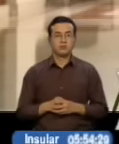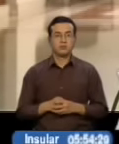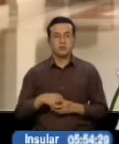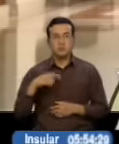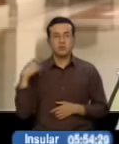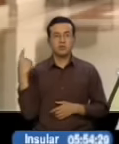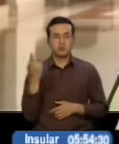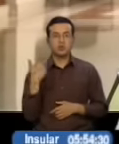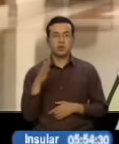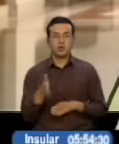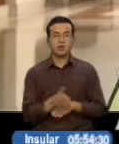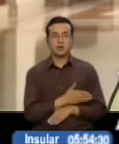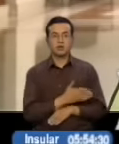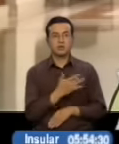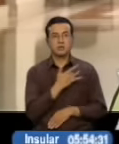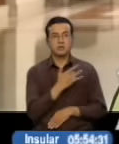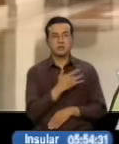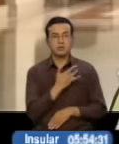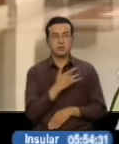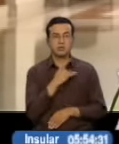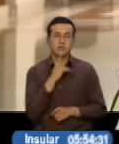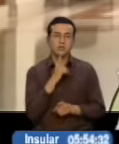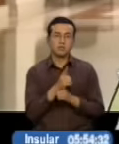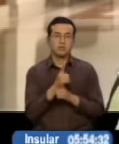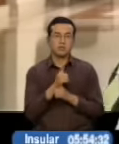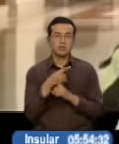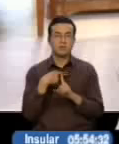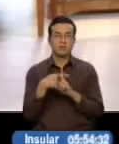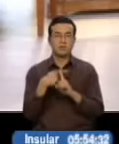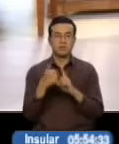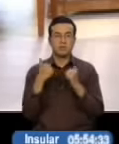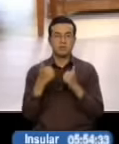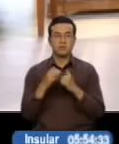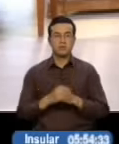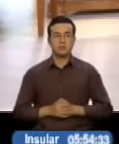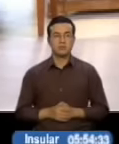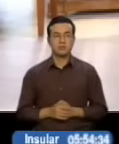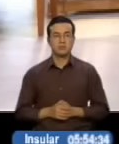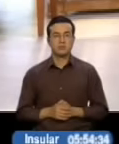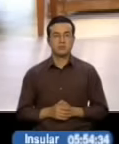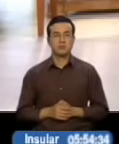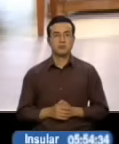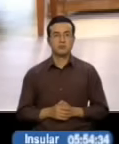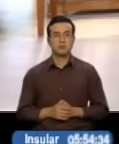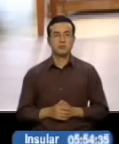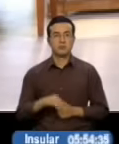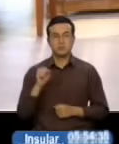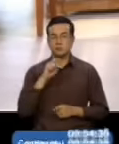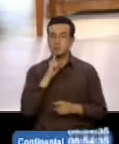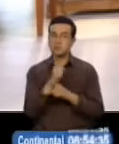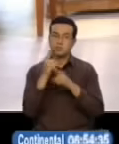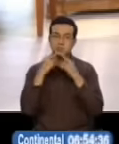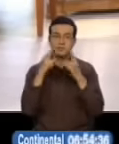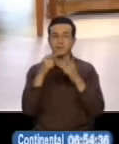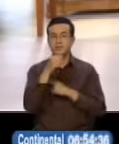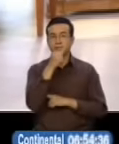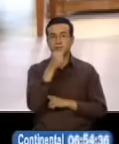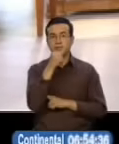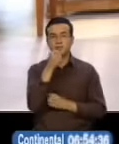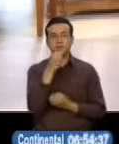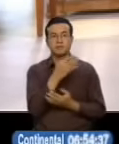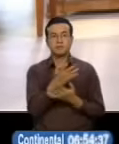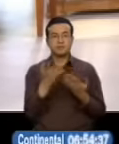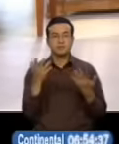lo experimentamos y nos dio resultado. De igual manera, como habíamos mencionado, sí se refirió ante los medios de comunicación